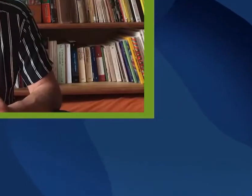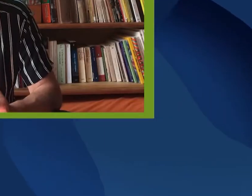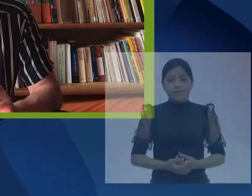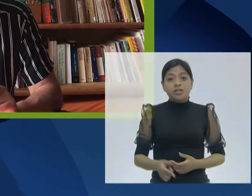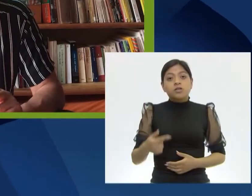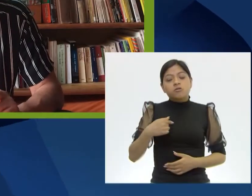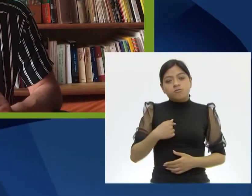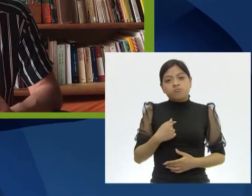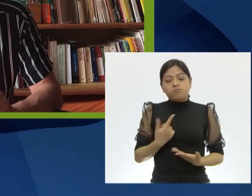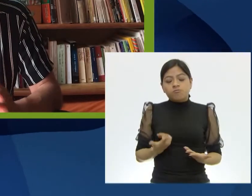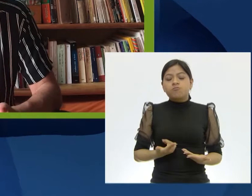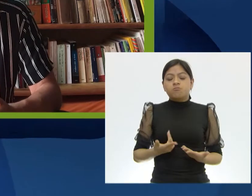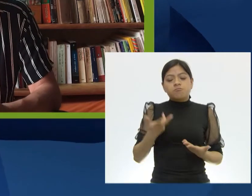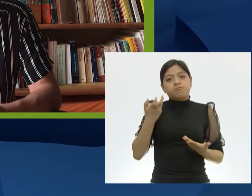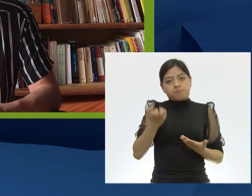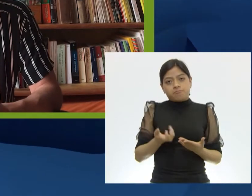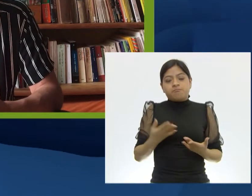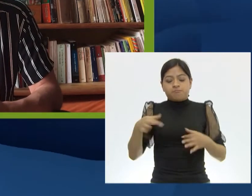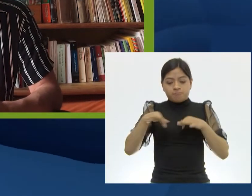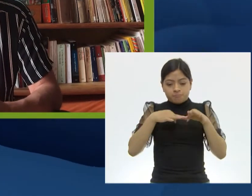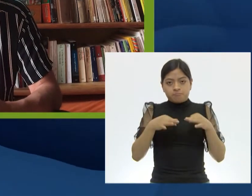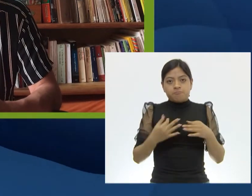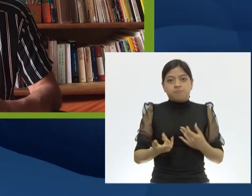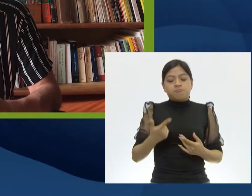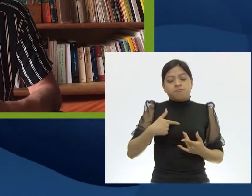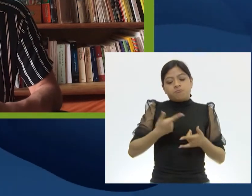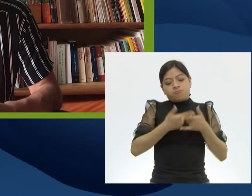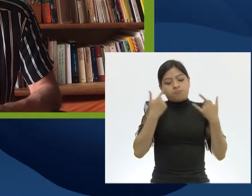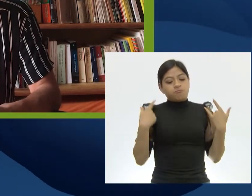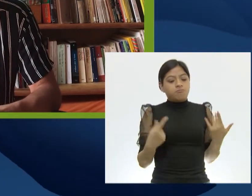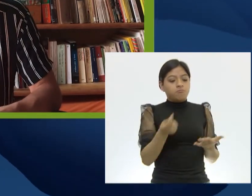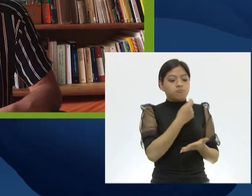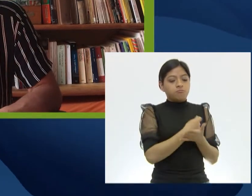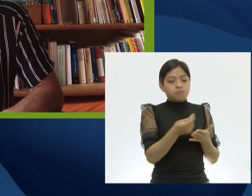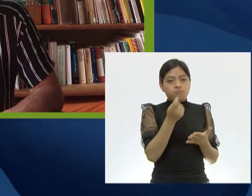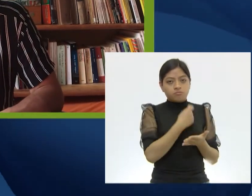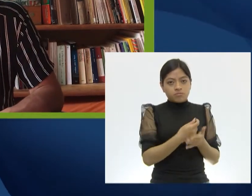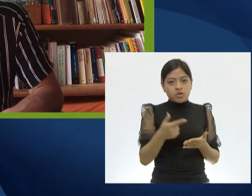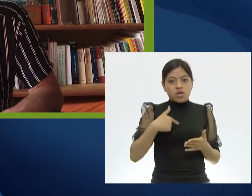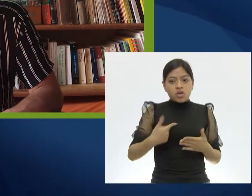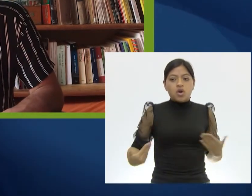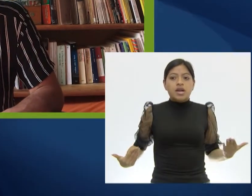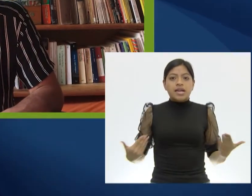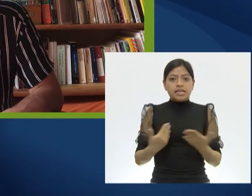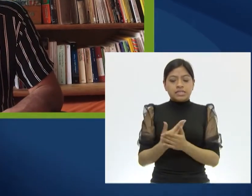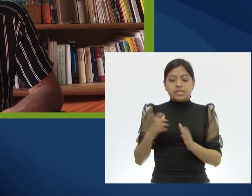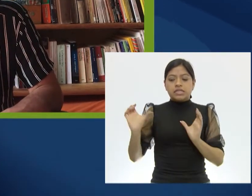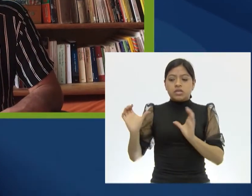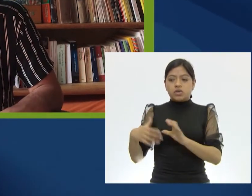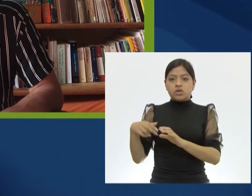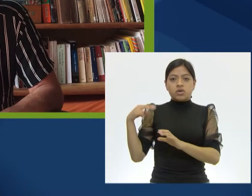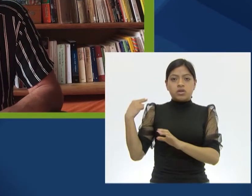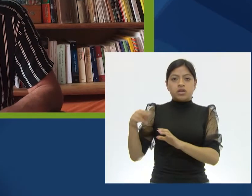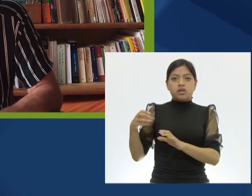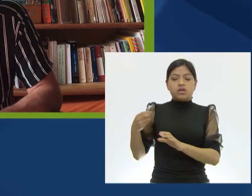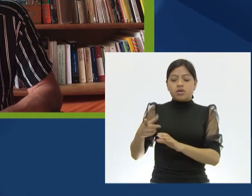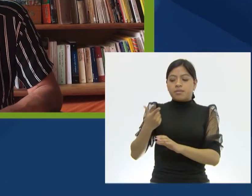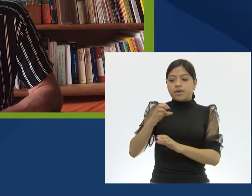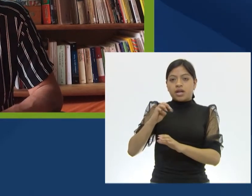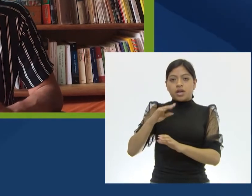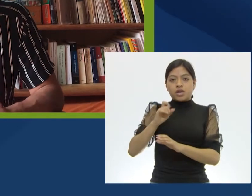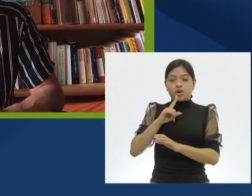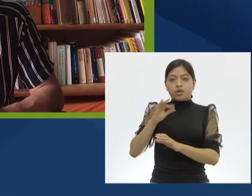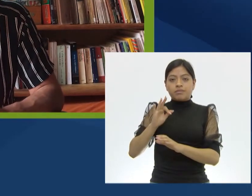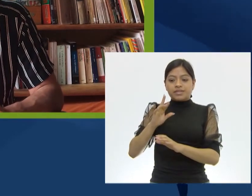Yo me dedico al teatro, escribo historias desde hace muchos años. Yo nací en una colonia que se llama Gómez Farías, en la